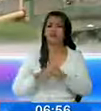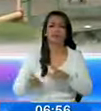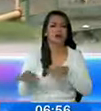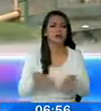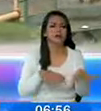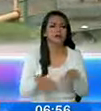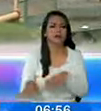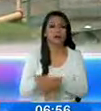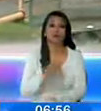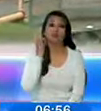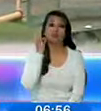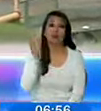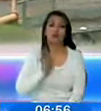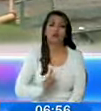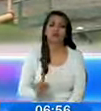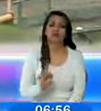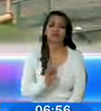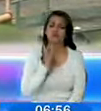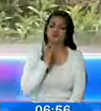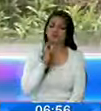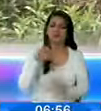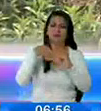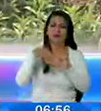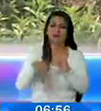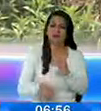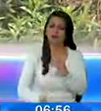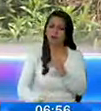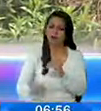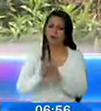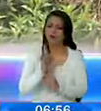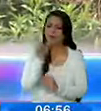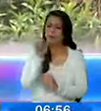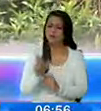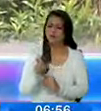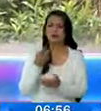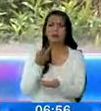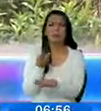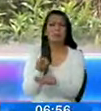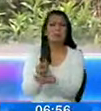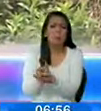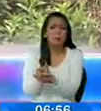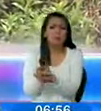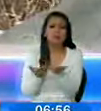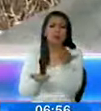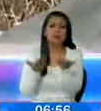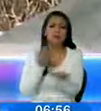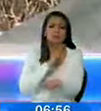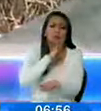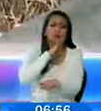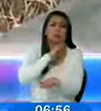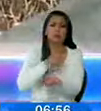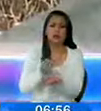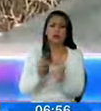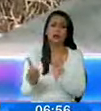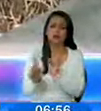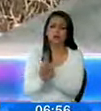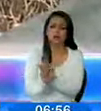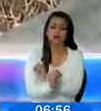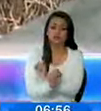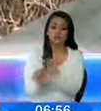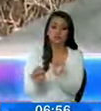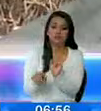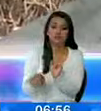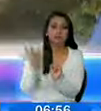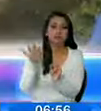una señora alcanzó a ver que en el filo de la quebrada estaba una persona como acostada. Sin saber de su suerte, se acercó y se topó que